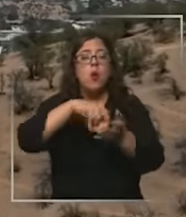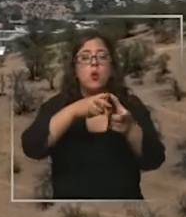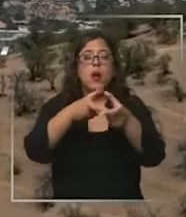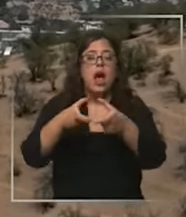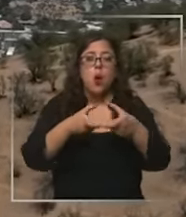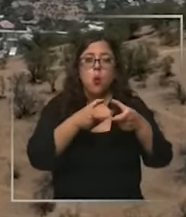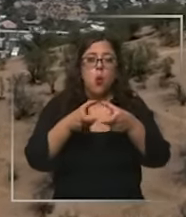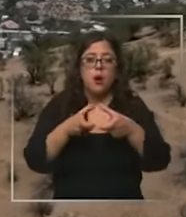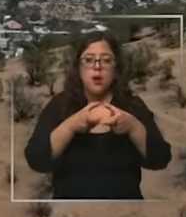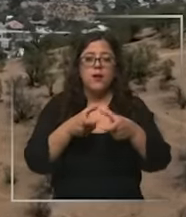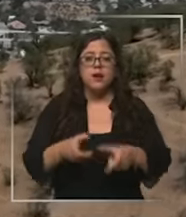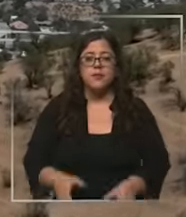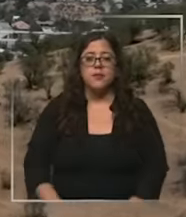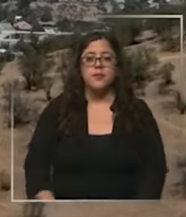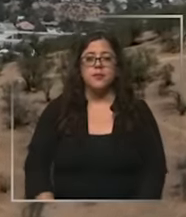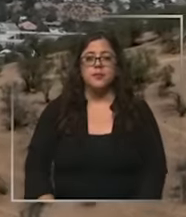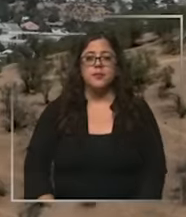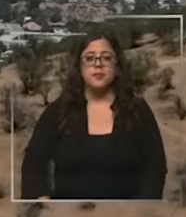Curacaví.